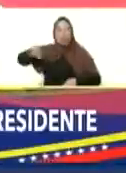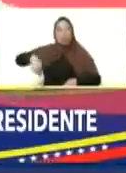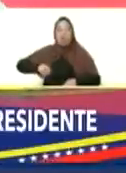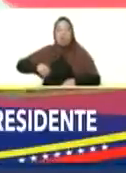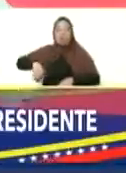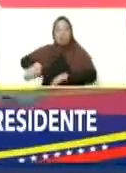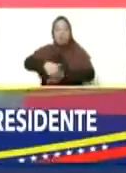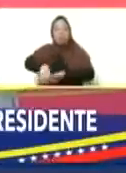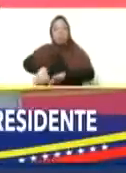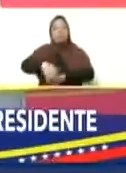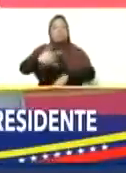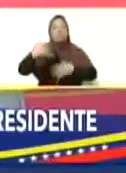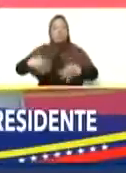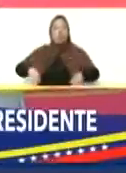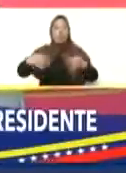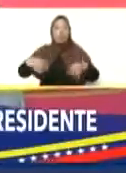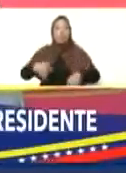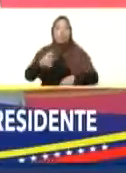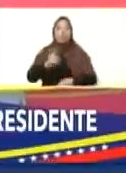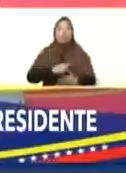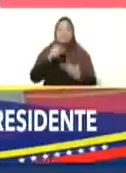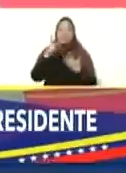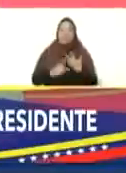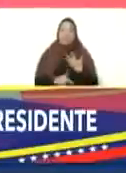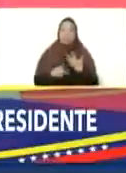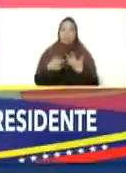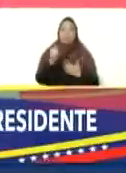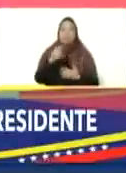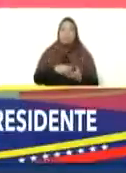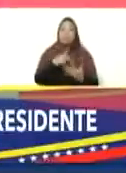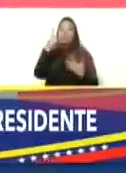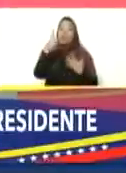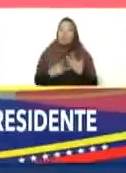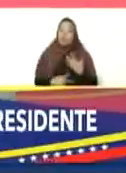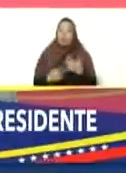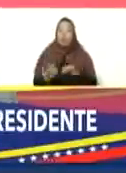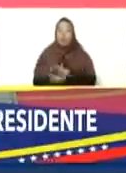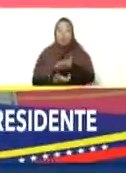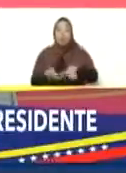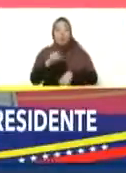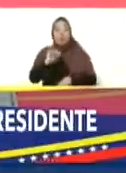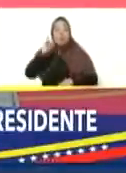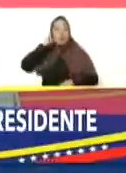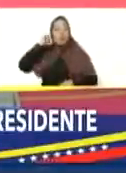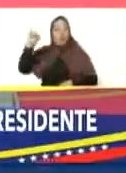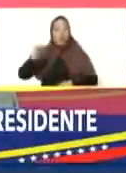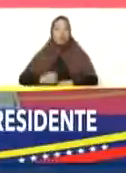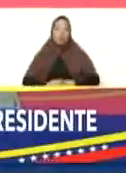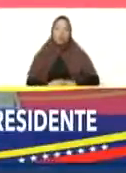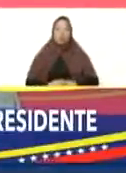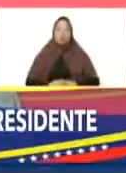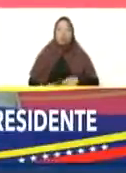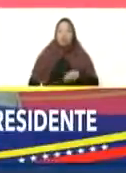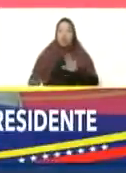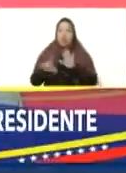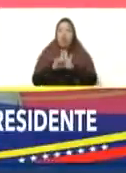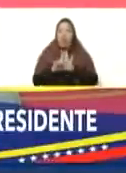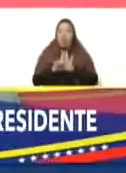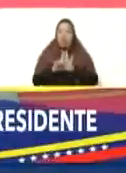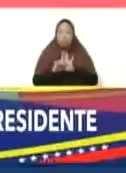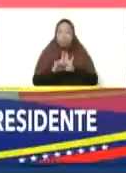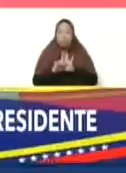camino venezuela tiene su camino tiene su proyecto tiene su idea tiene su legado